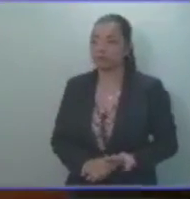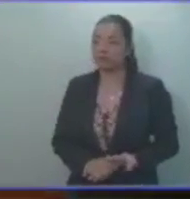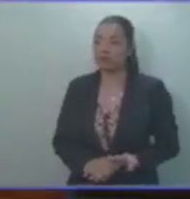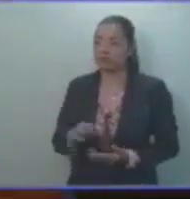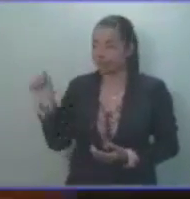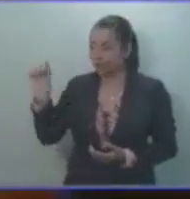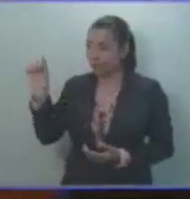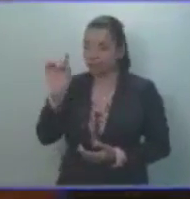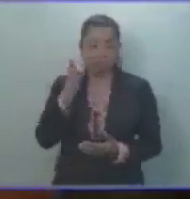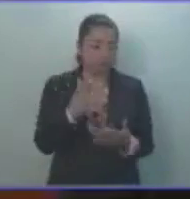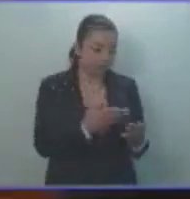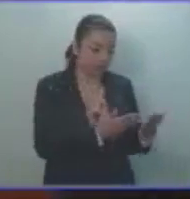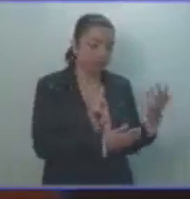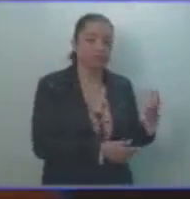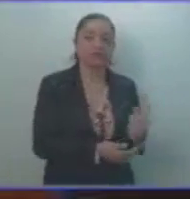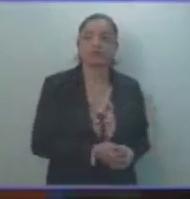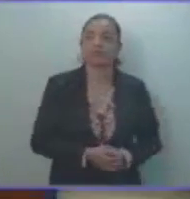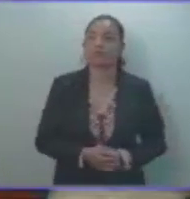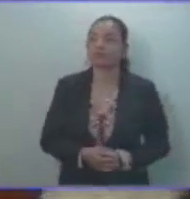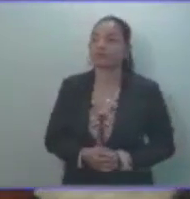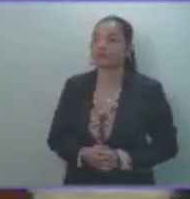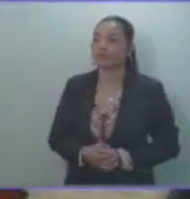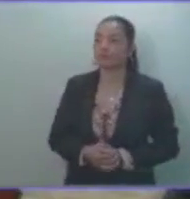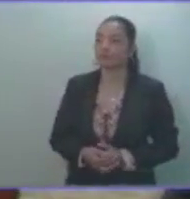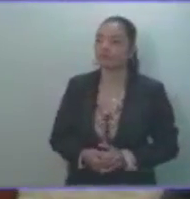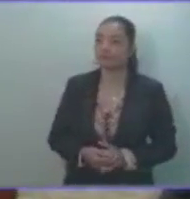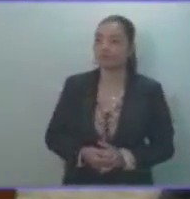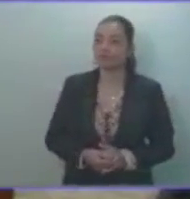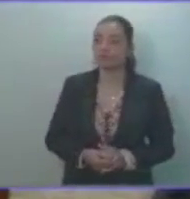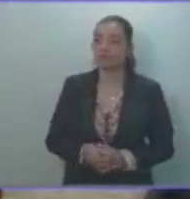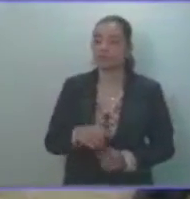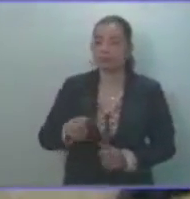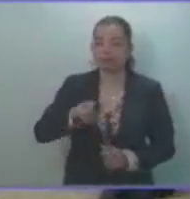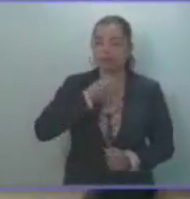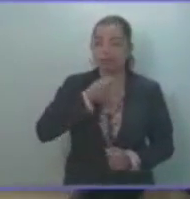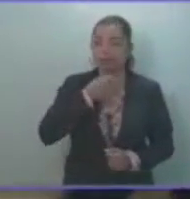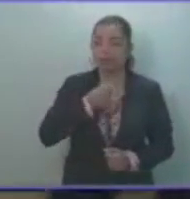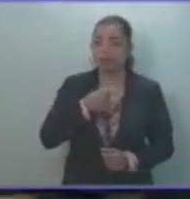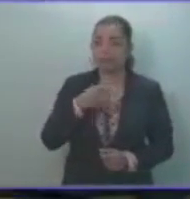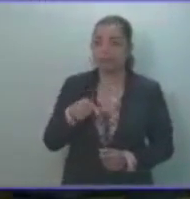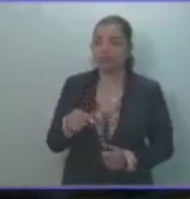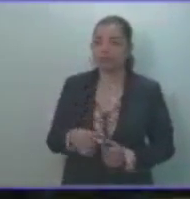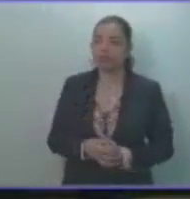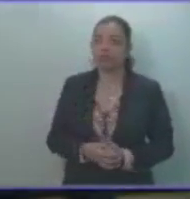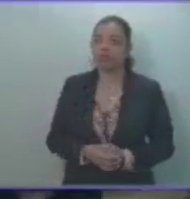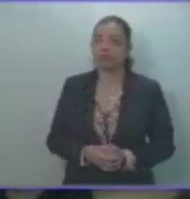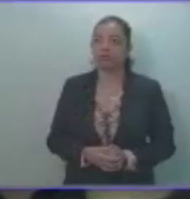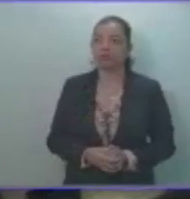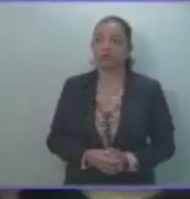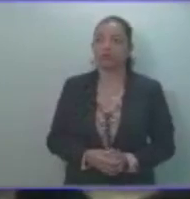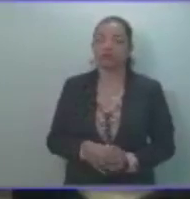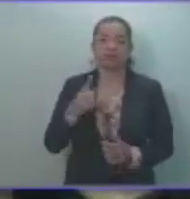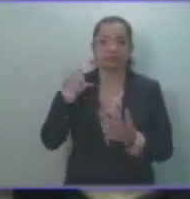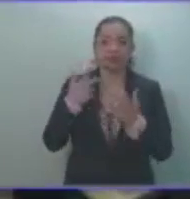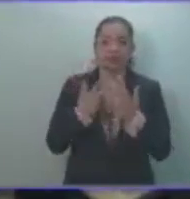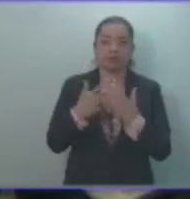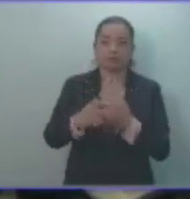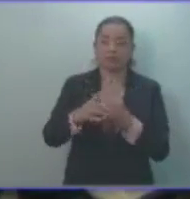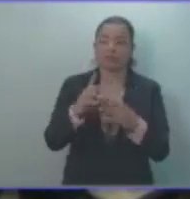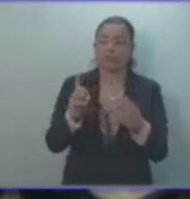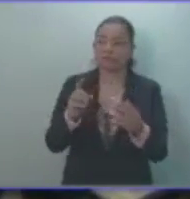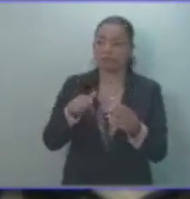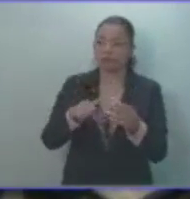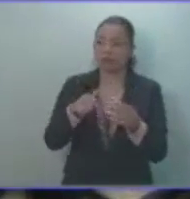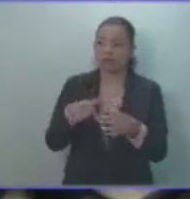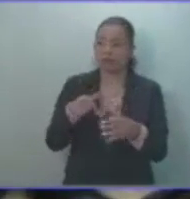Permiso. Bien, vamos a continuarnos con una conferencia de prensa con los compañeros de comunicaciones de